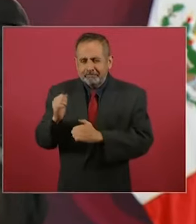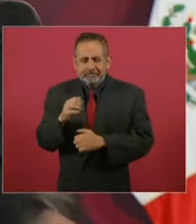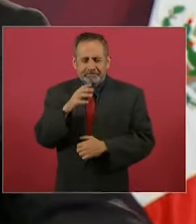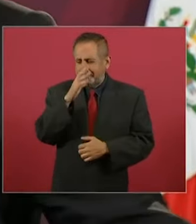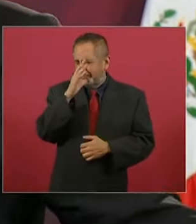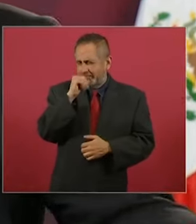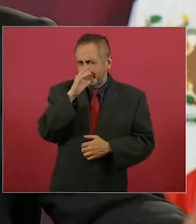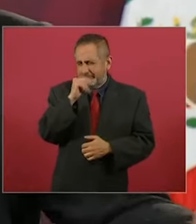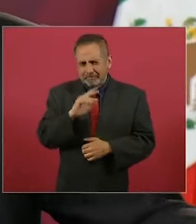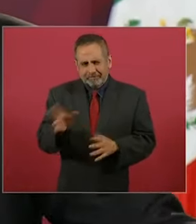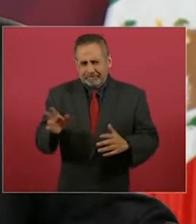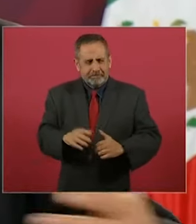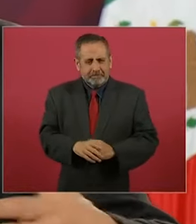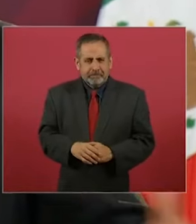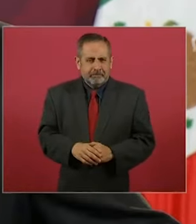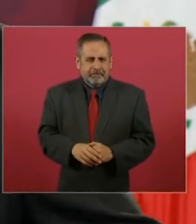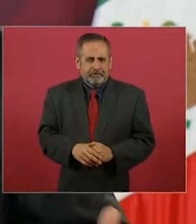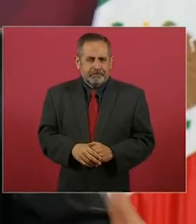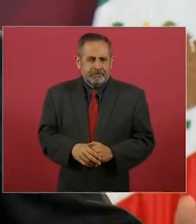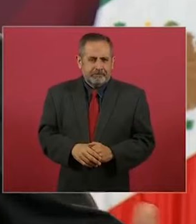O sea, ¿cómo? A ver,